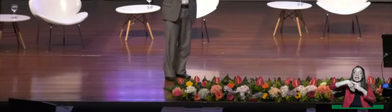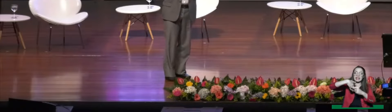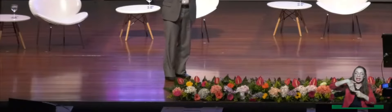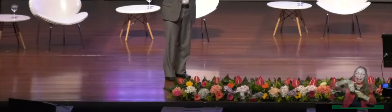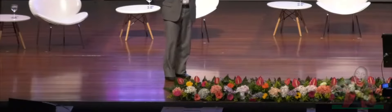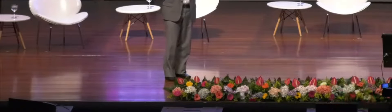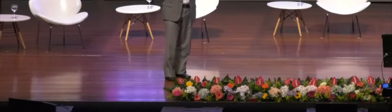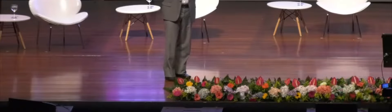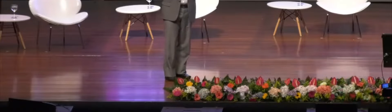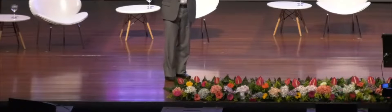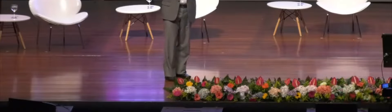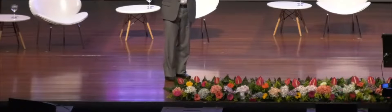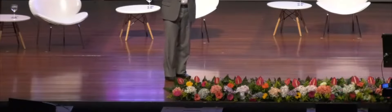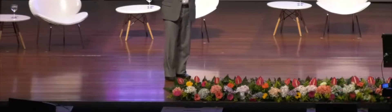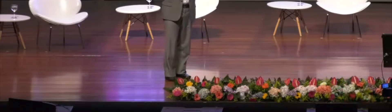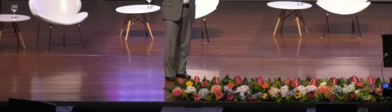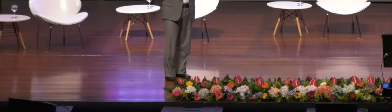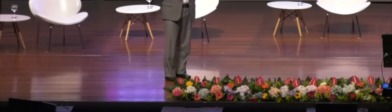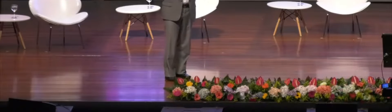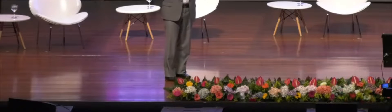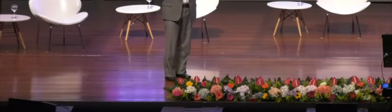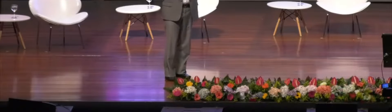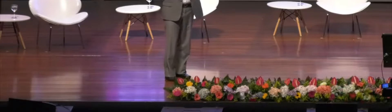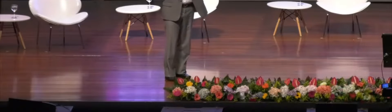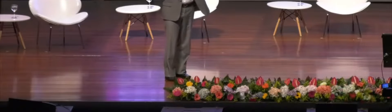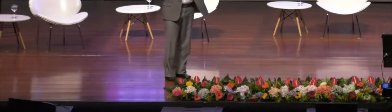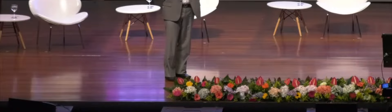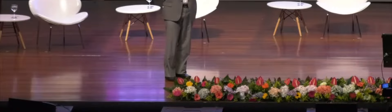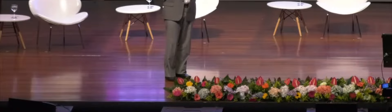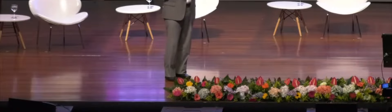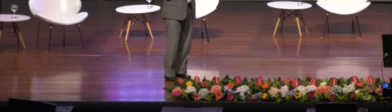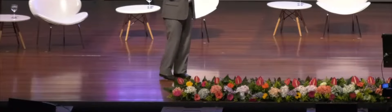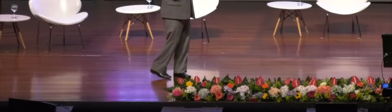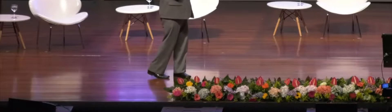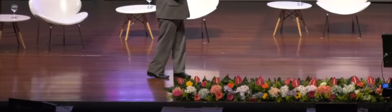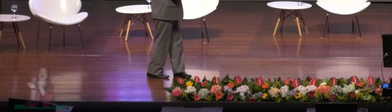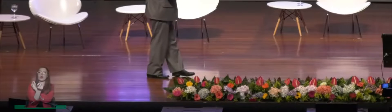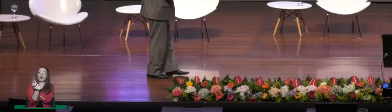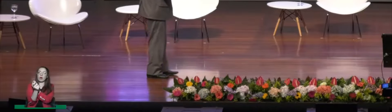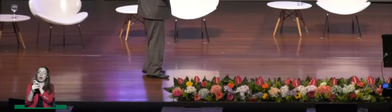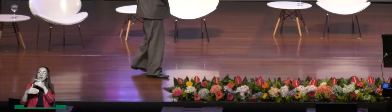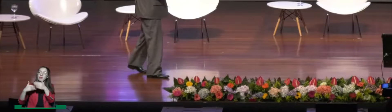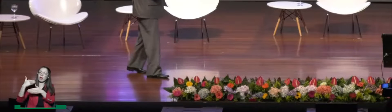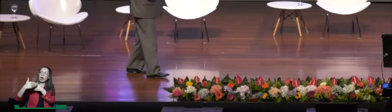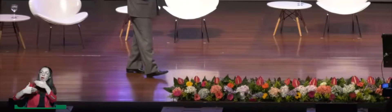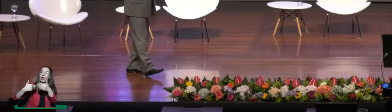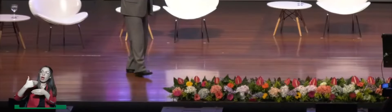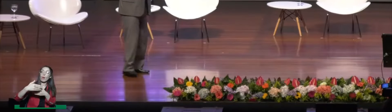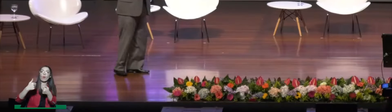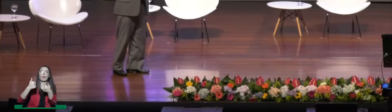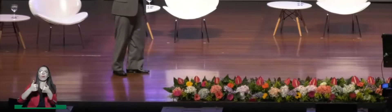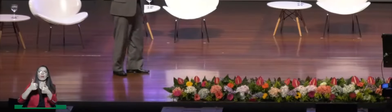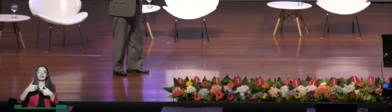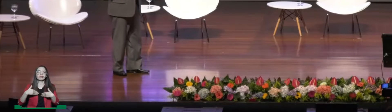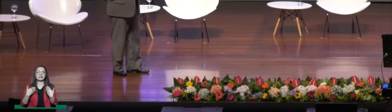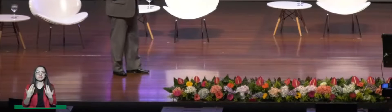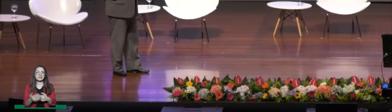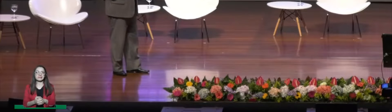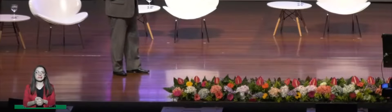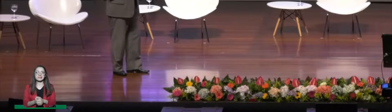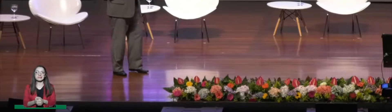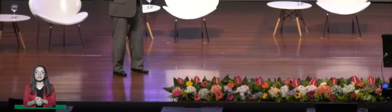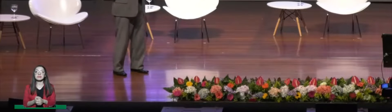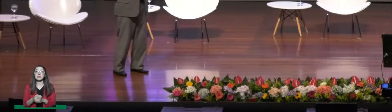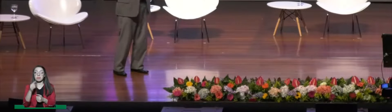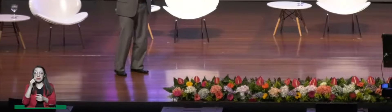convierte realmente en una apuesta de futuro y que seguramente va a trascender a largo del tiempo. Entonces, antes